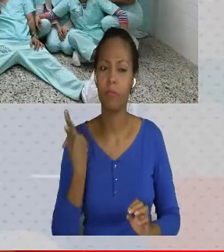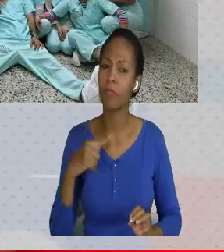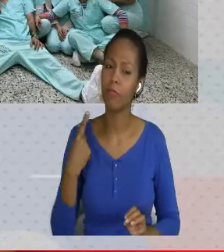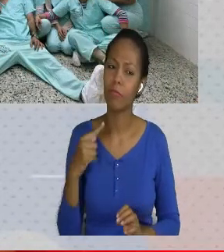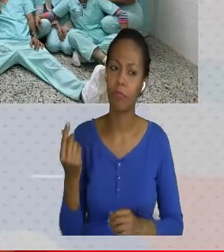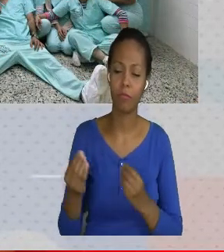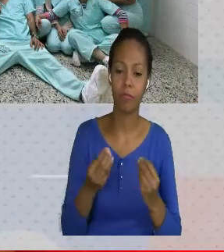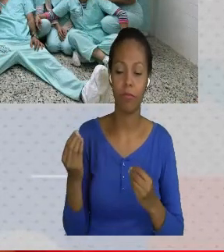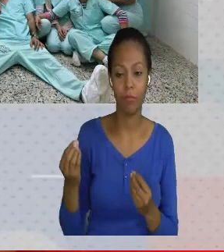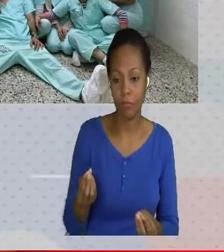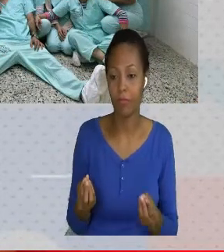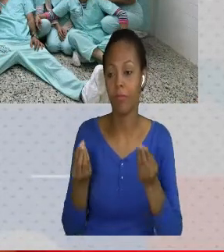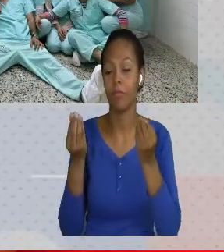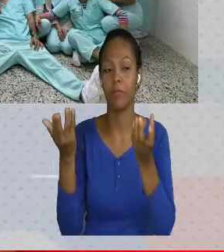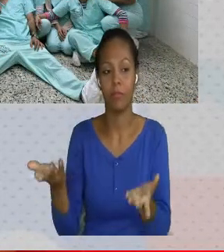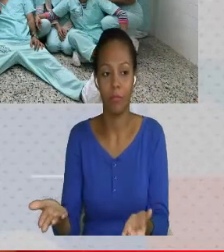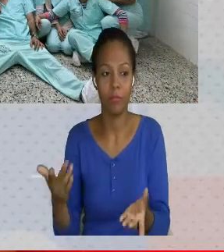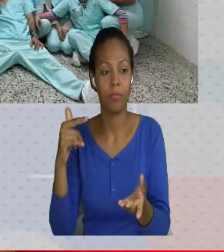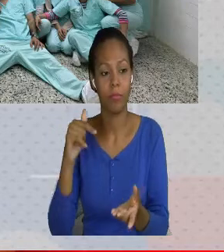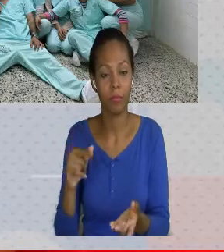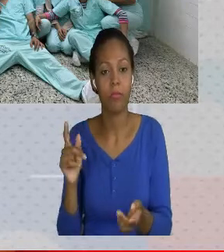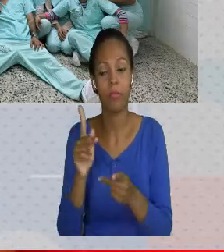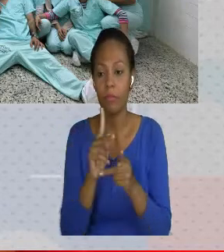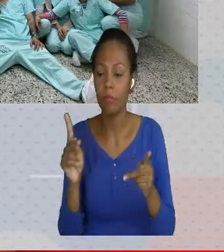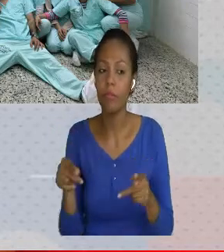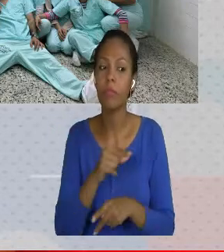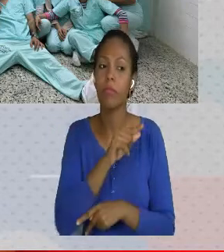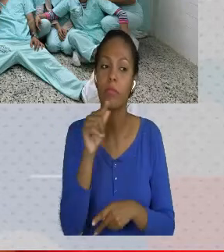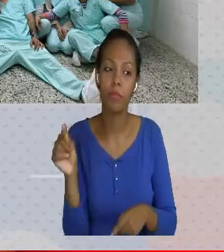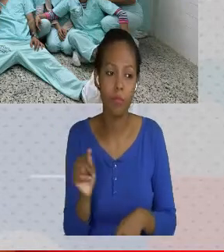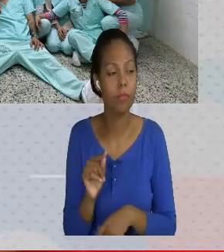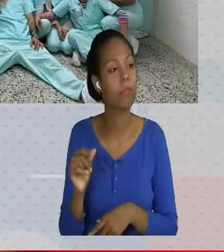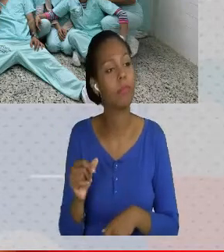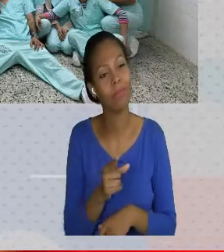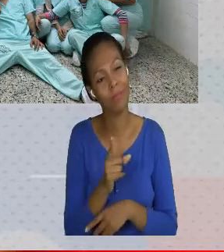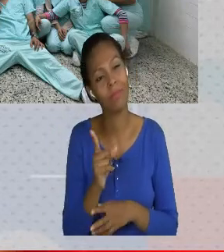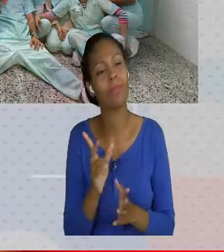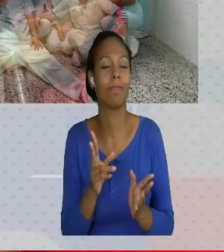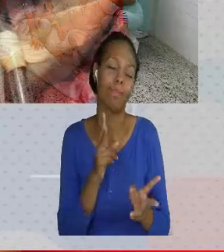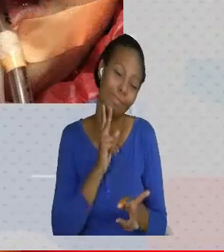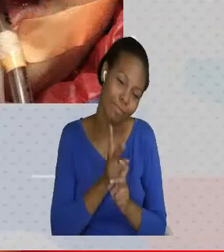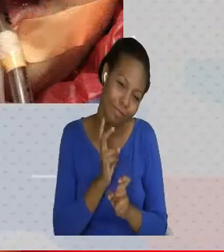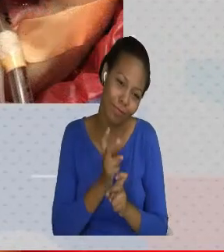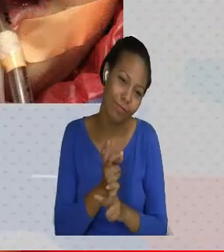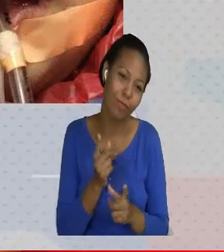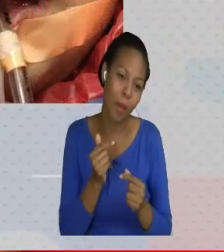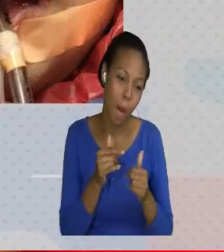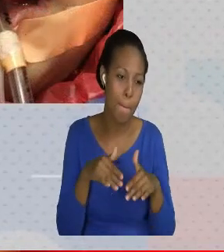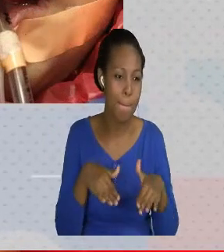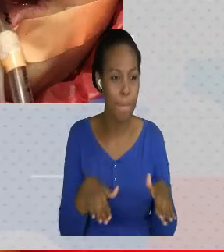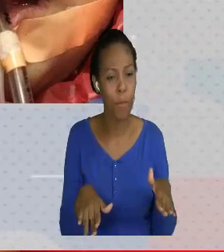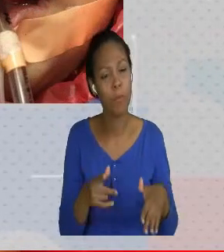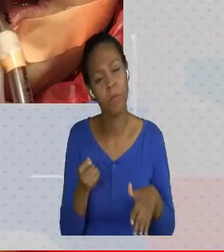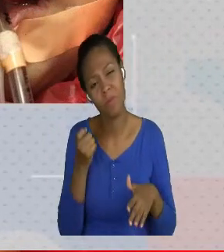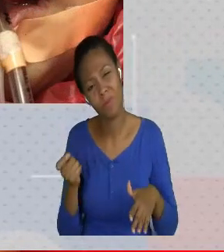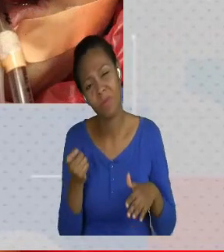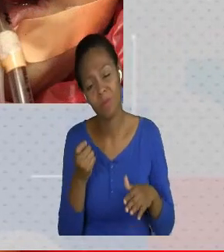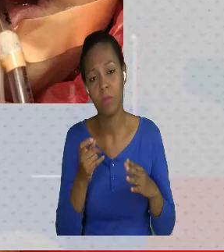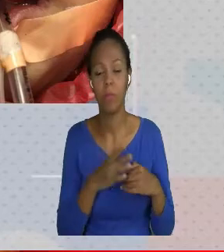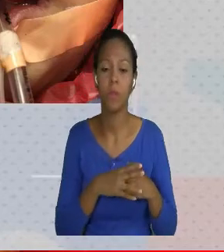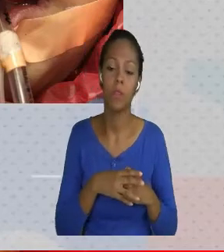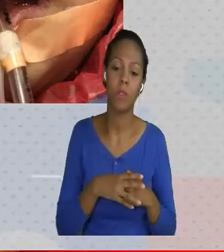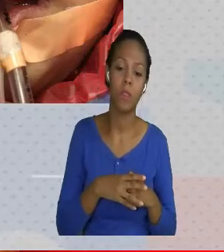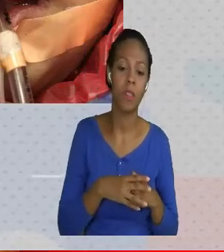mejores condiciones de vida a todas aquellas personas que se encuentran en condiciones, como ya lo mencioné anteriormente, vulnerables, pero en este